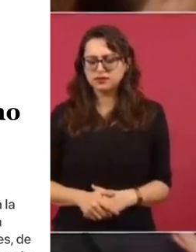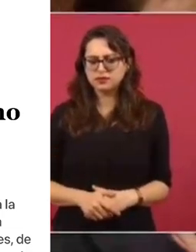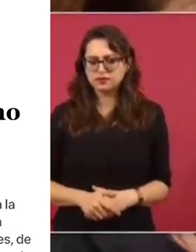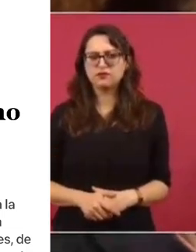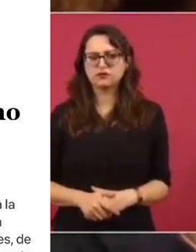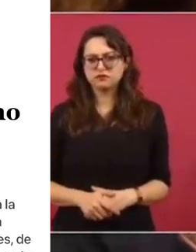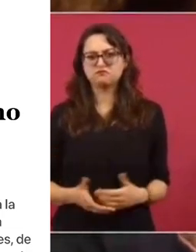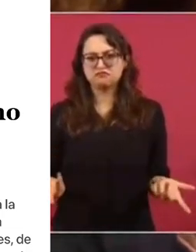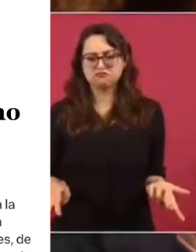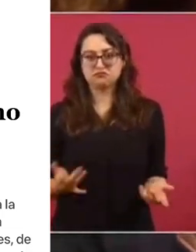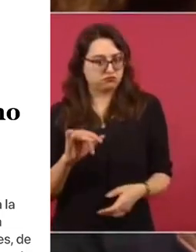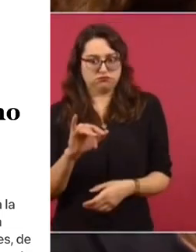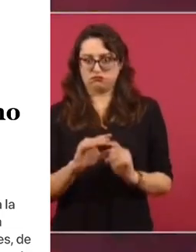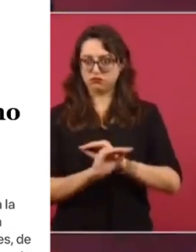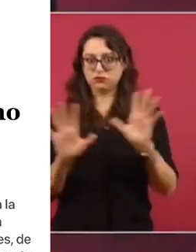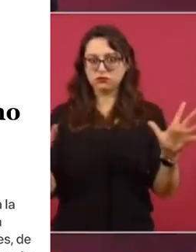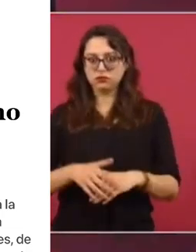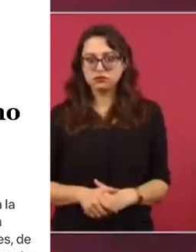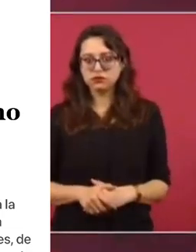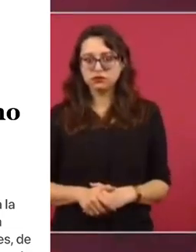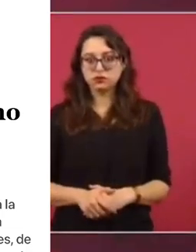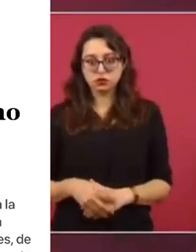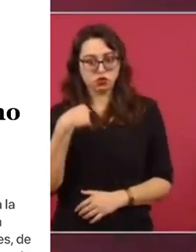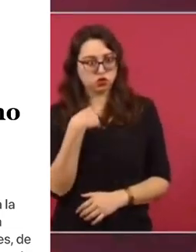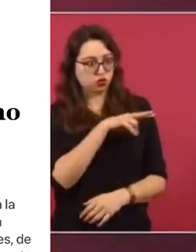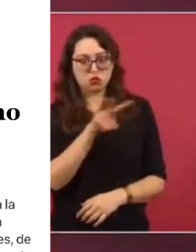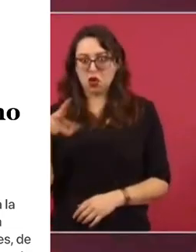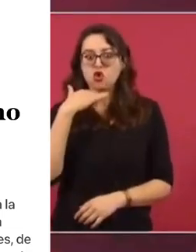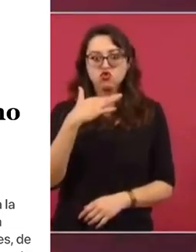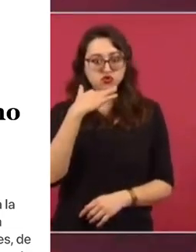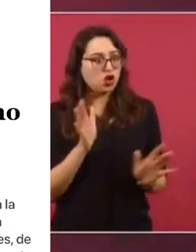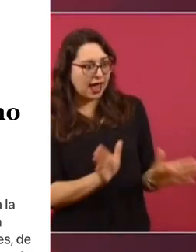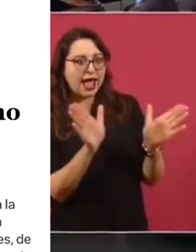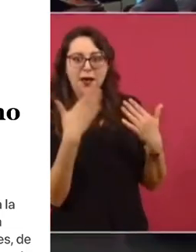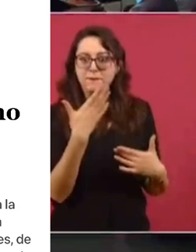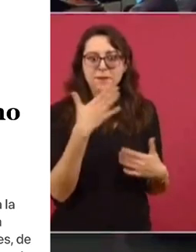Ah, claro que sí. ¿Cómo voy yo a aplaudir y a quedarme callado ante la corrupción?